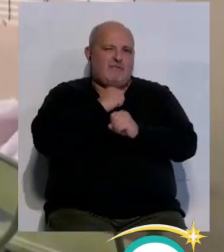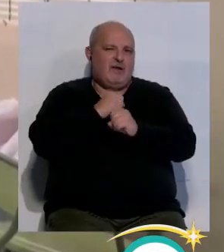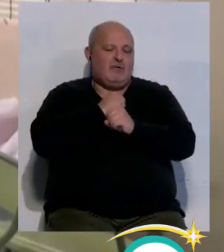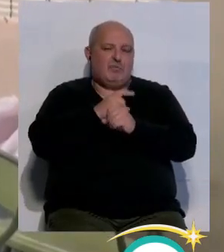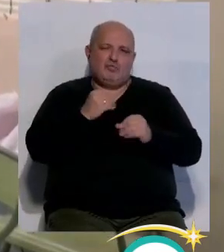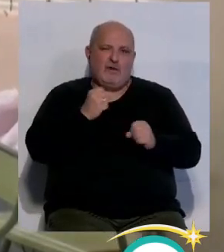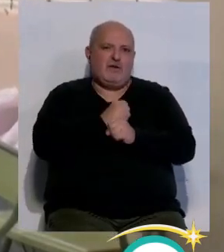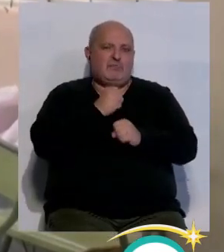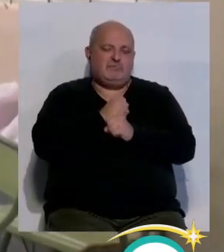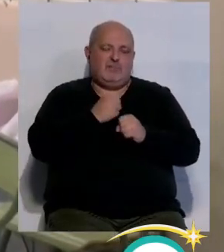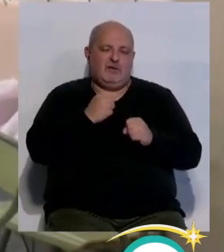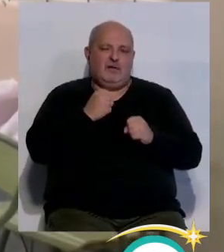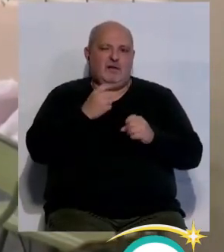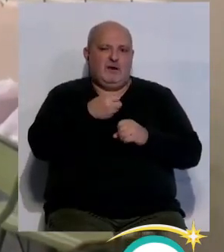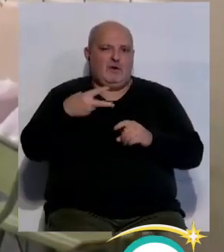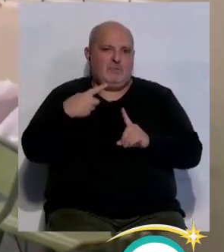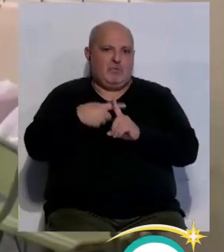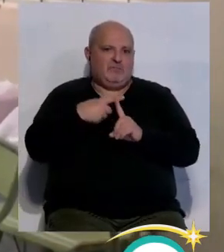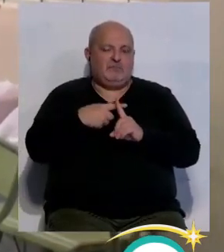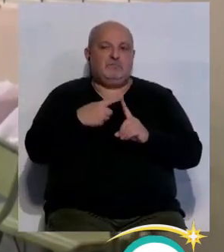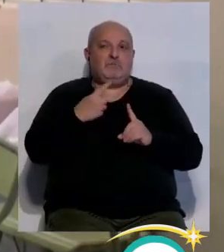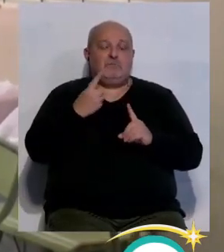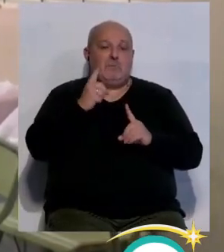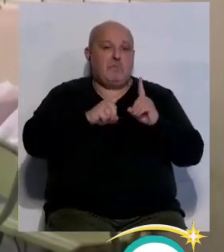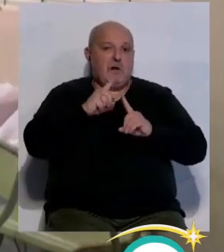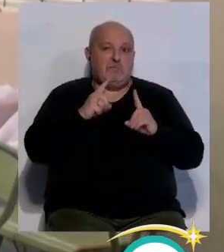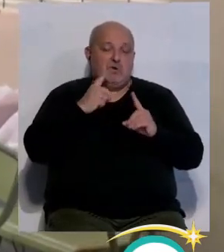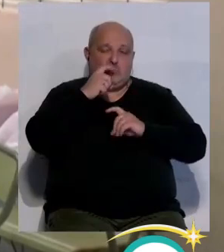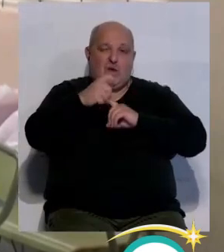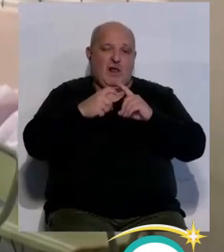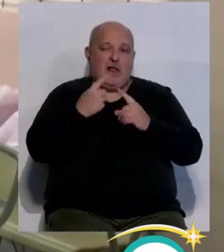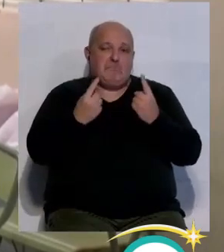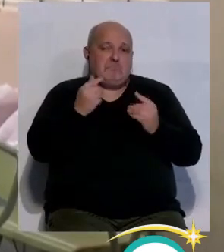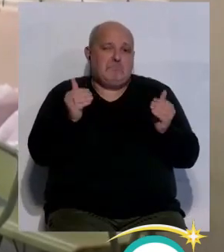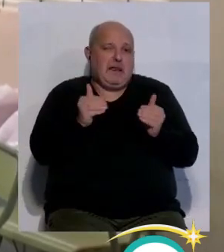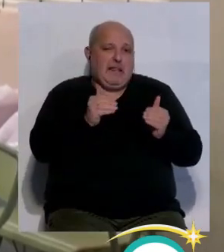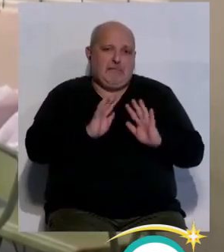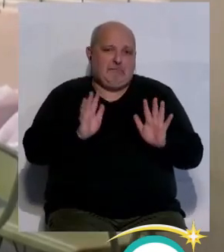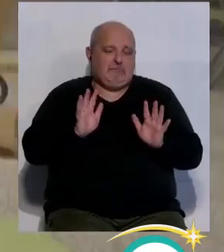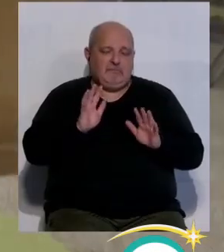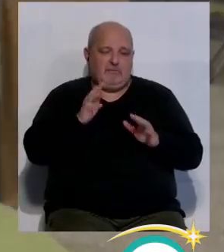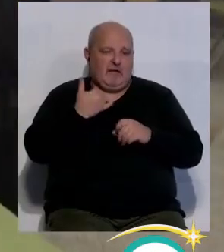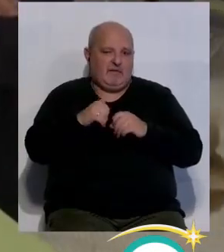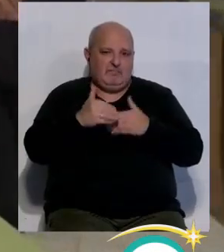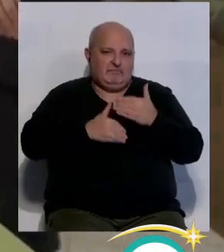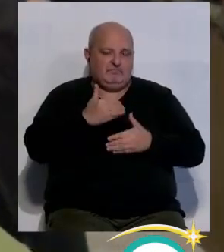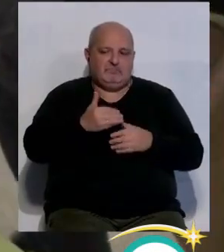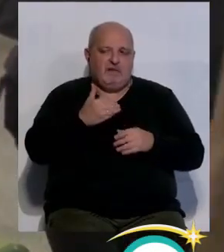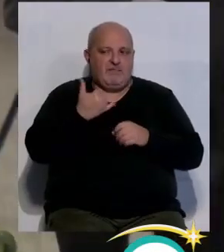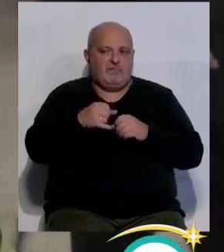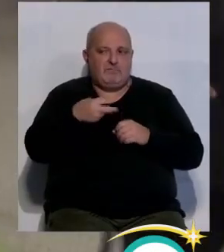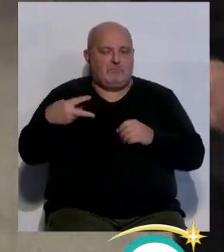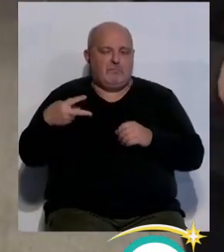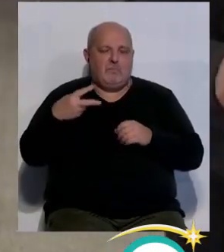tú tienes mucho trabajo, pues salen bien. Incidencia, pues como todos los años, alguna pequeñita, pero se solventan sobre la marcha. O sea que está